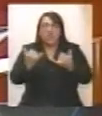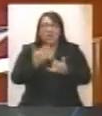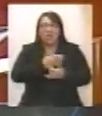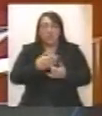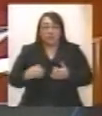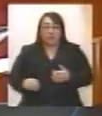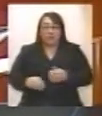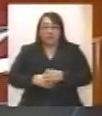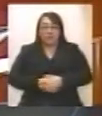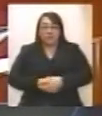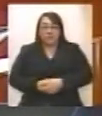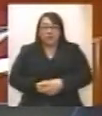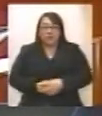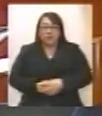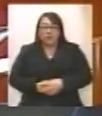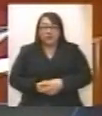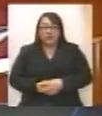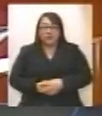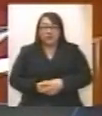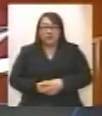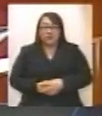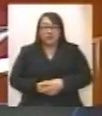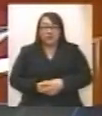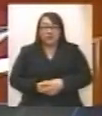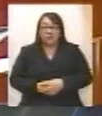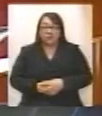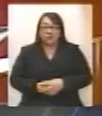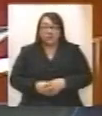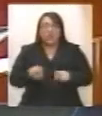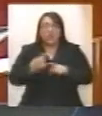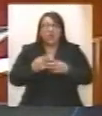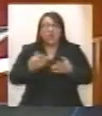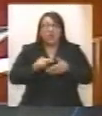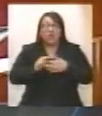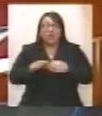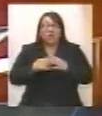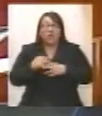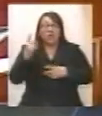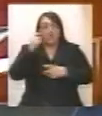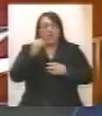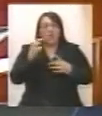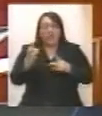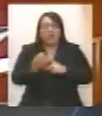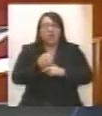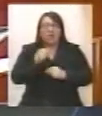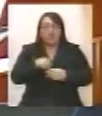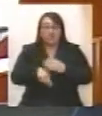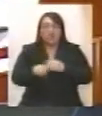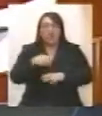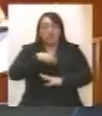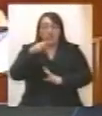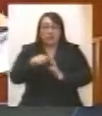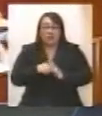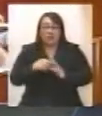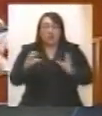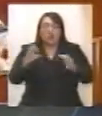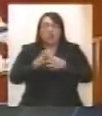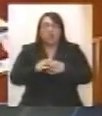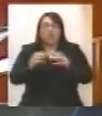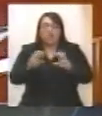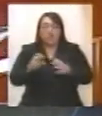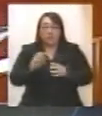gobierno. La envergadura, la diversidad y la complejidad alcanzada en los proyectos de